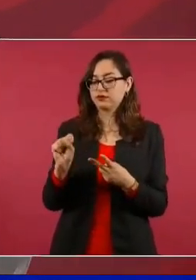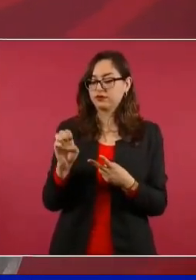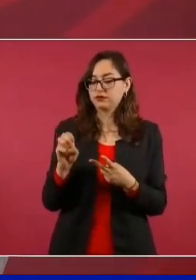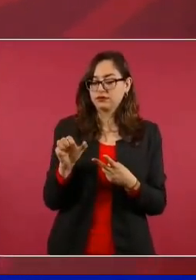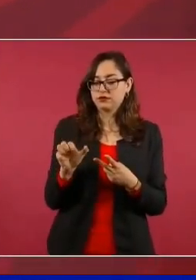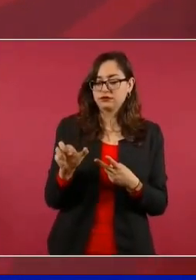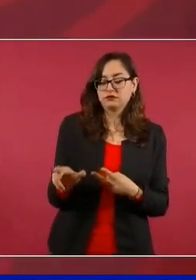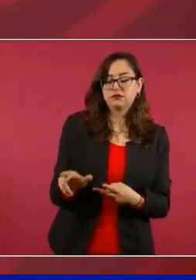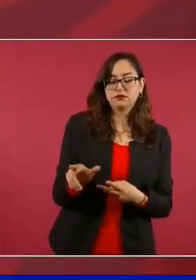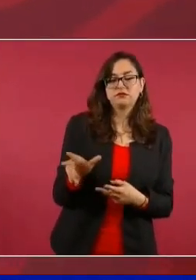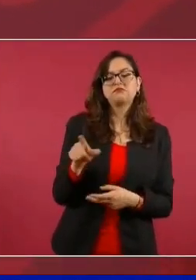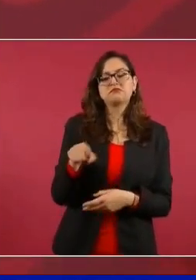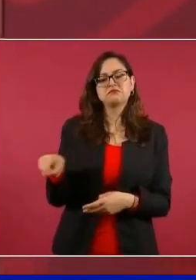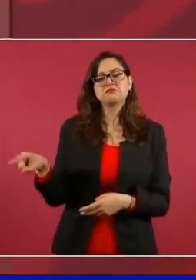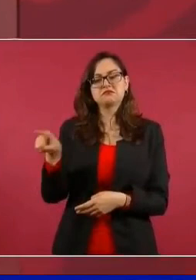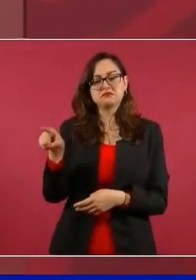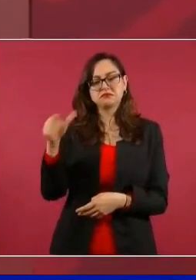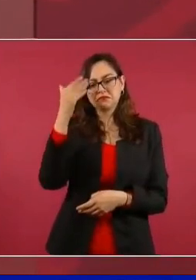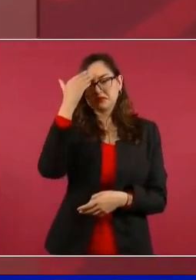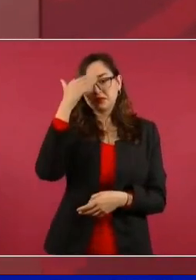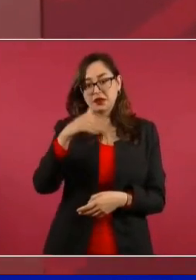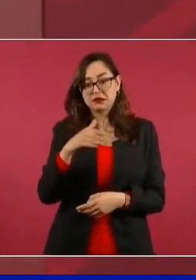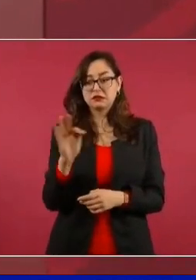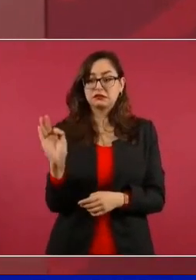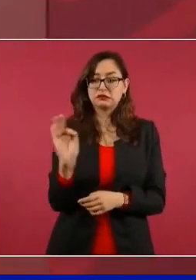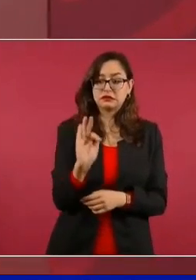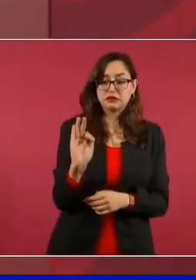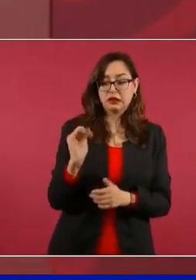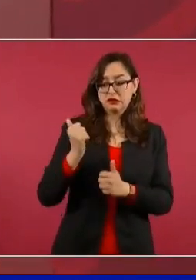de que no se puede encubrir